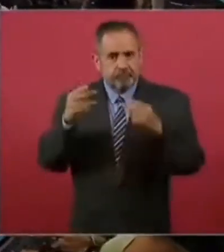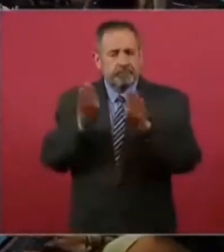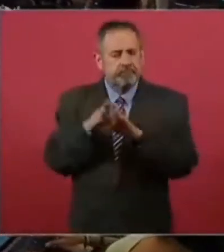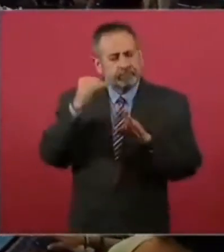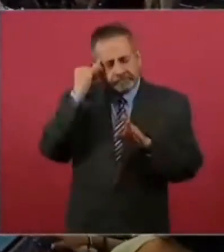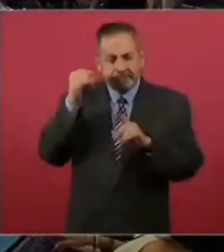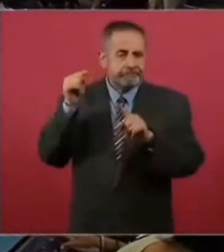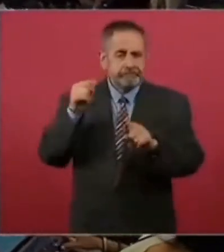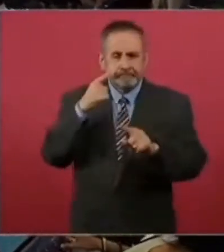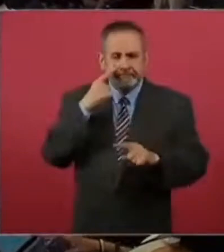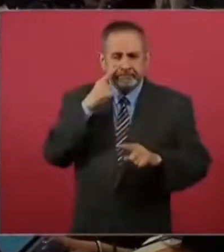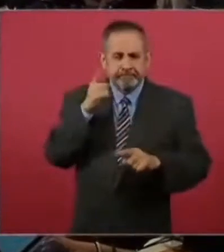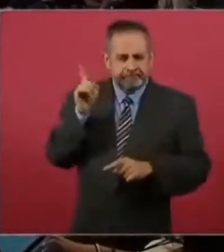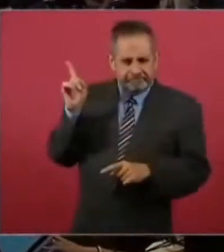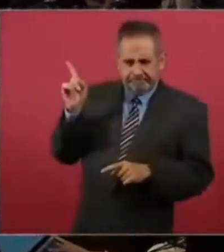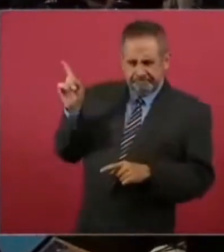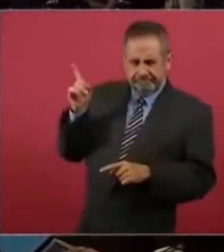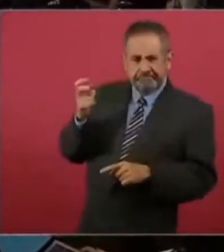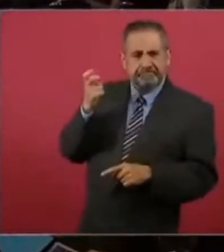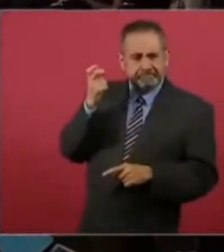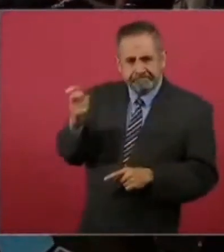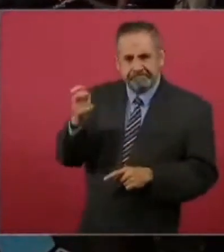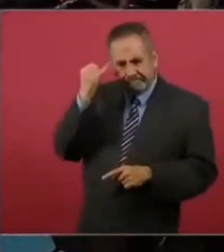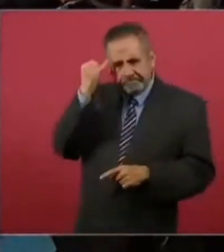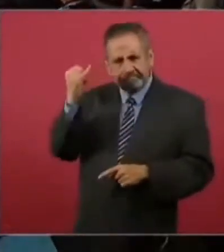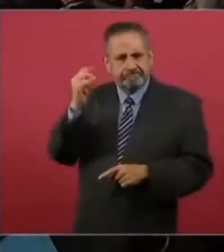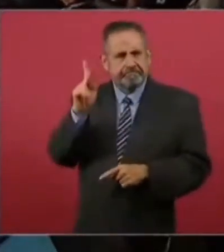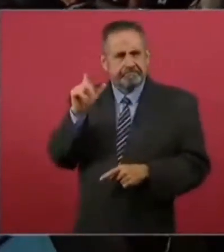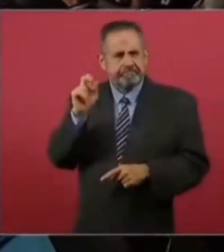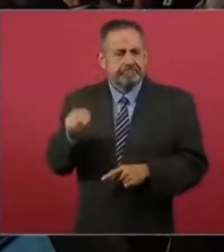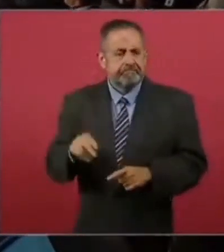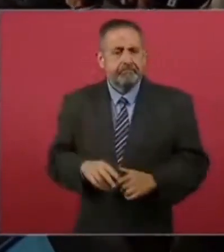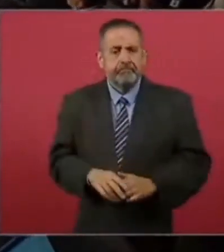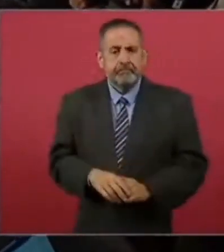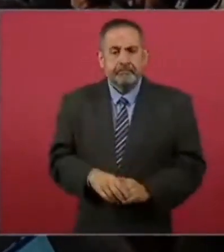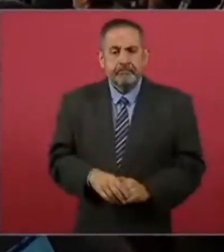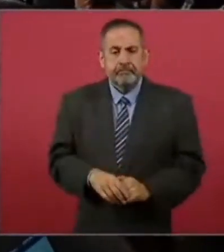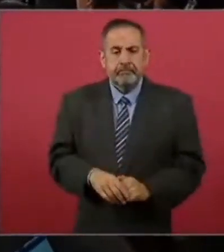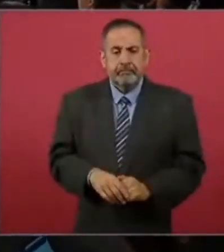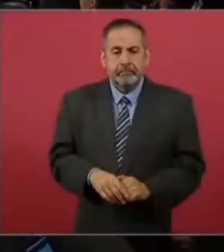consiste en esto. En vez de